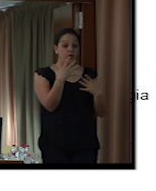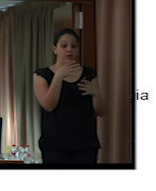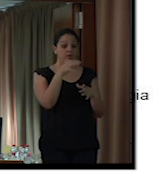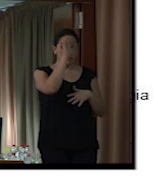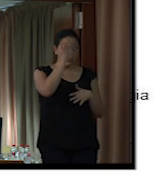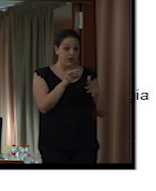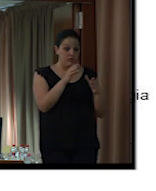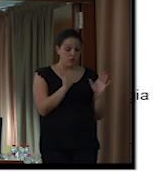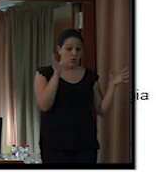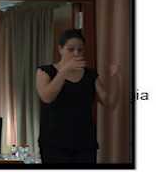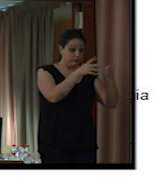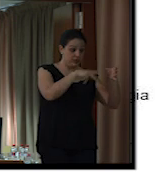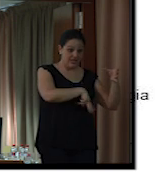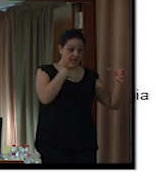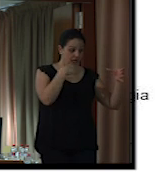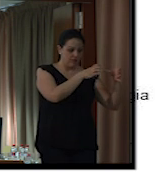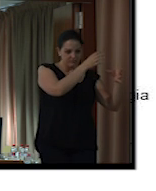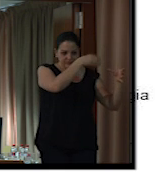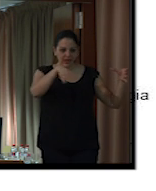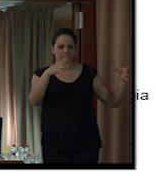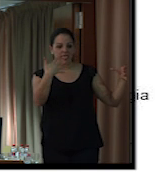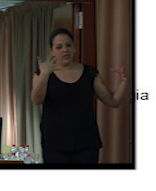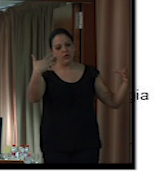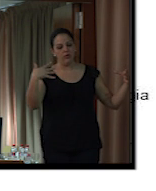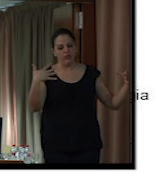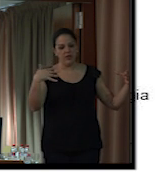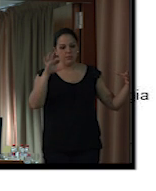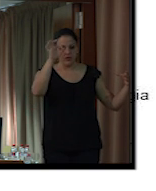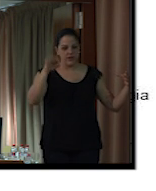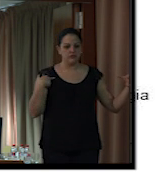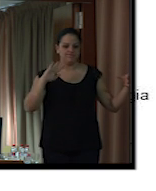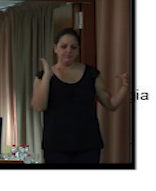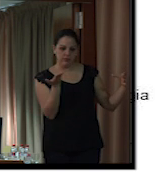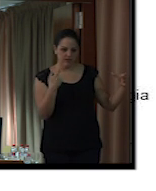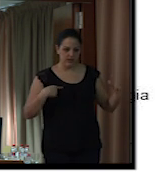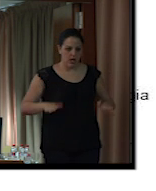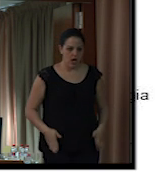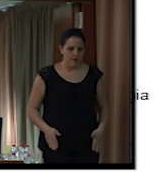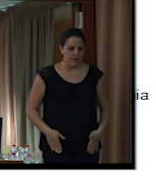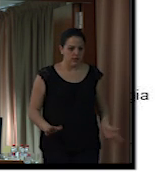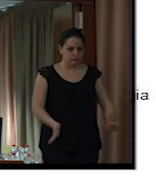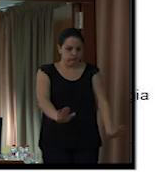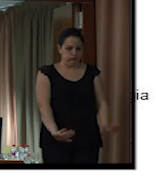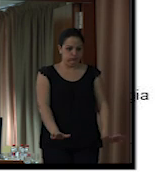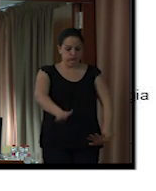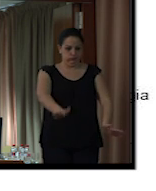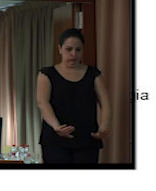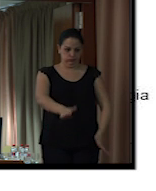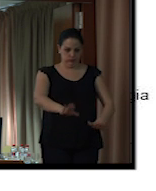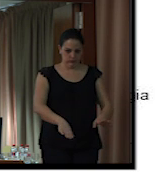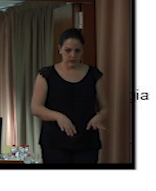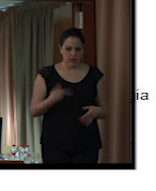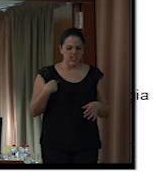más frecuente en pacientes que tienen síndrome de fibromialgia. Y además los pacientes con fibromialgia y síndrome de piernas inquietas muestran